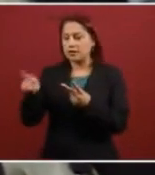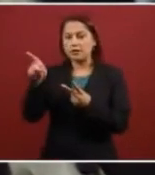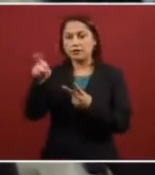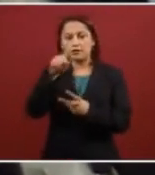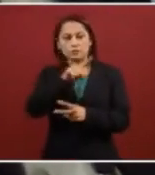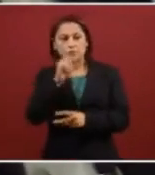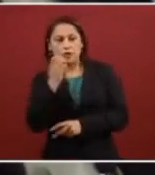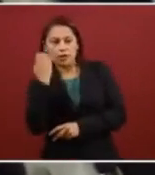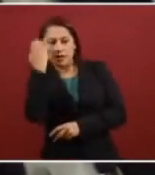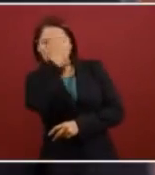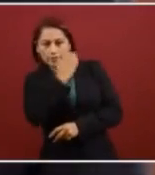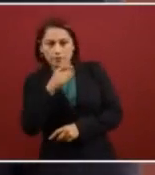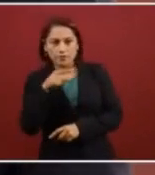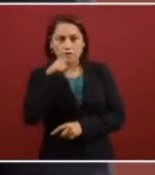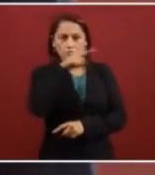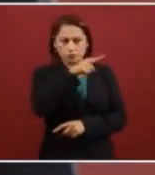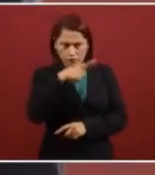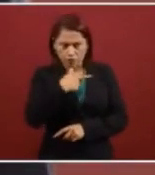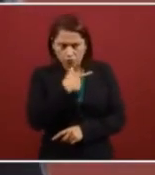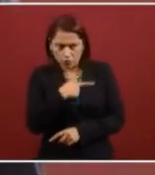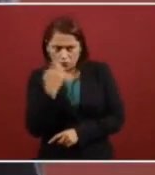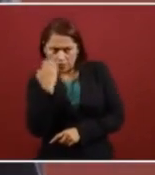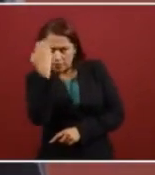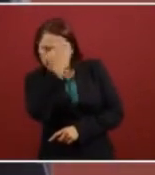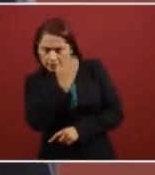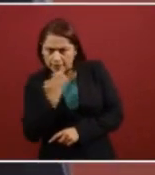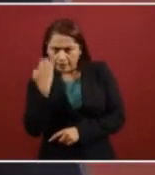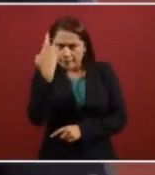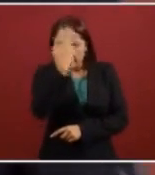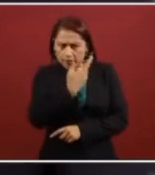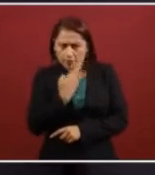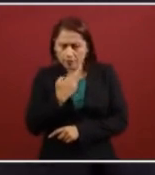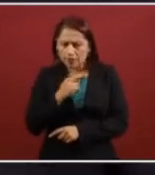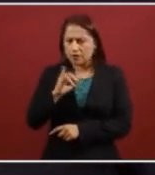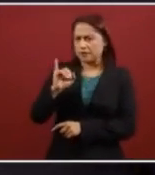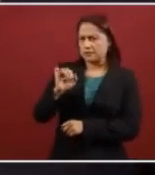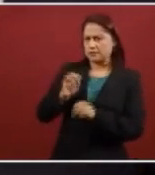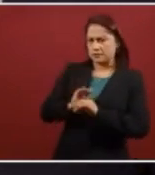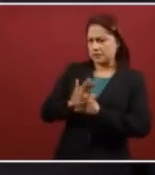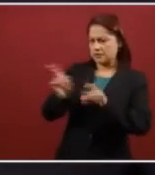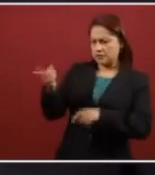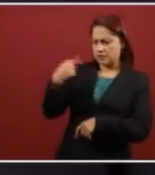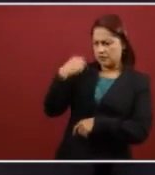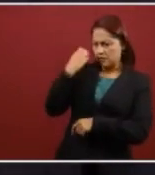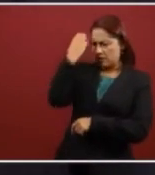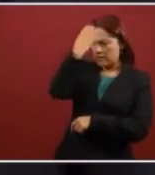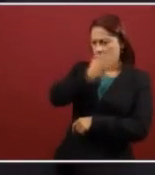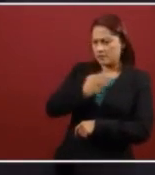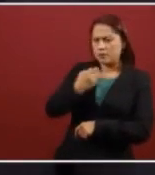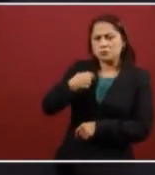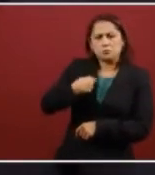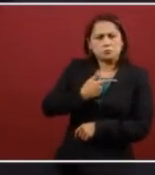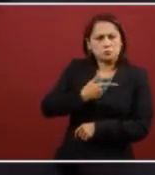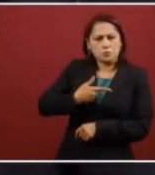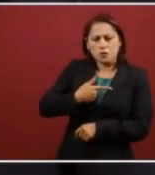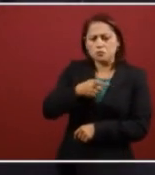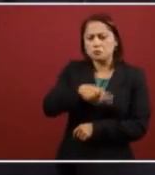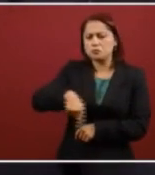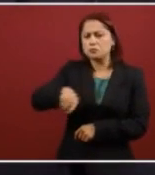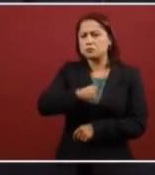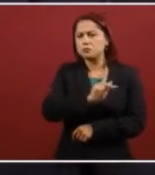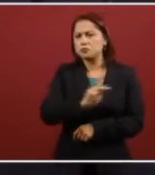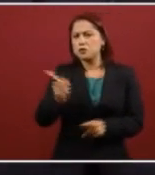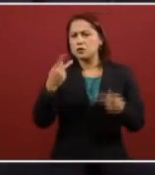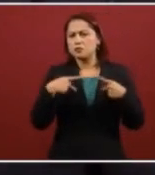propio gabinete. Do you like to be evaluated by your own cabinet? Sure. Además, yes, and by the people. No se enoja. I don't, no, you don't get mad. Yo quiero mandar